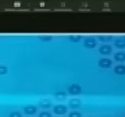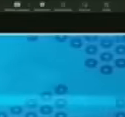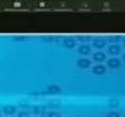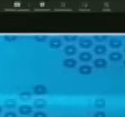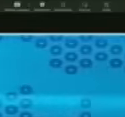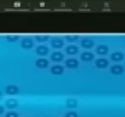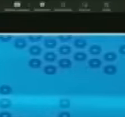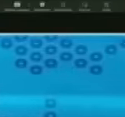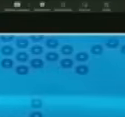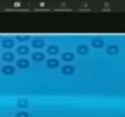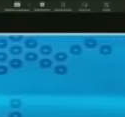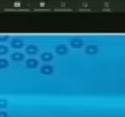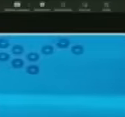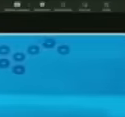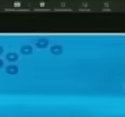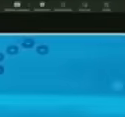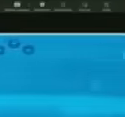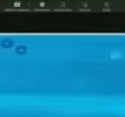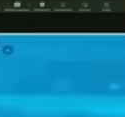ido aprendiendo.